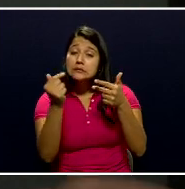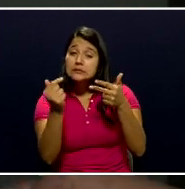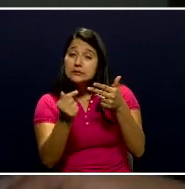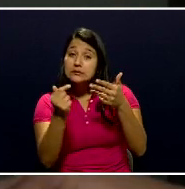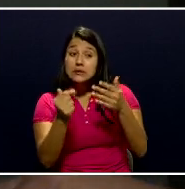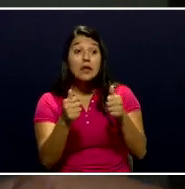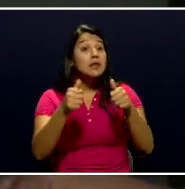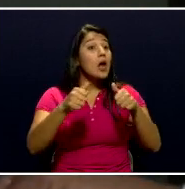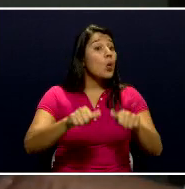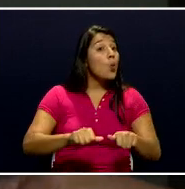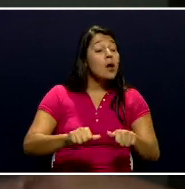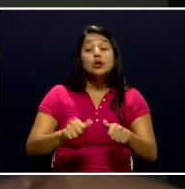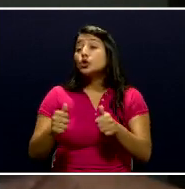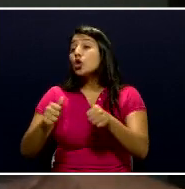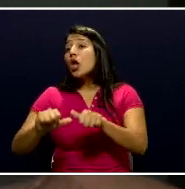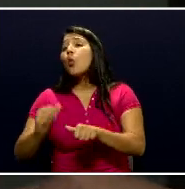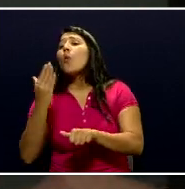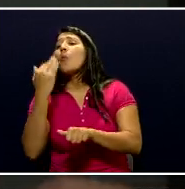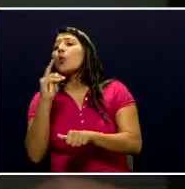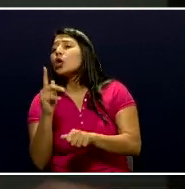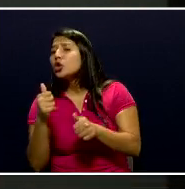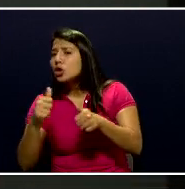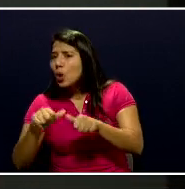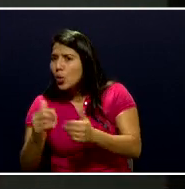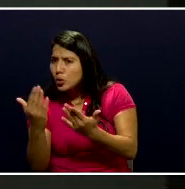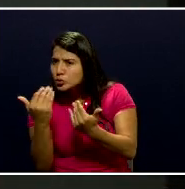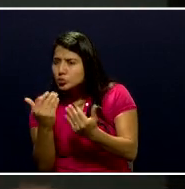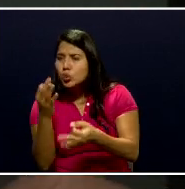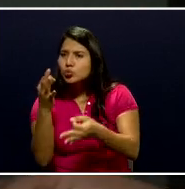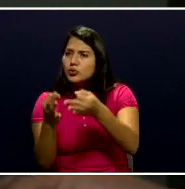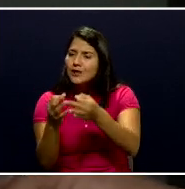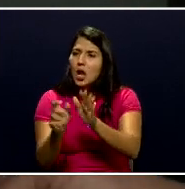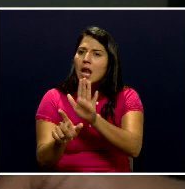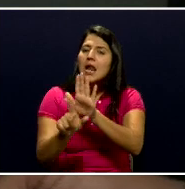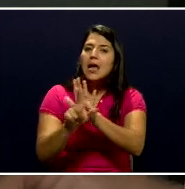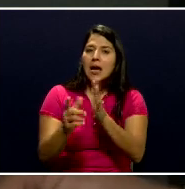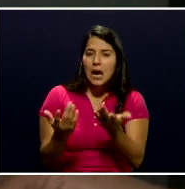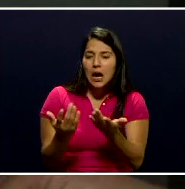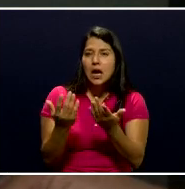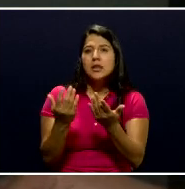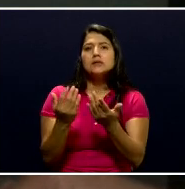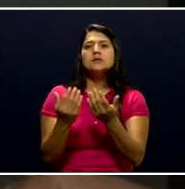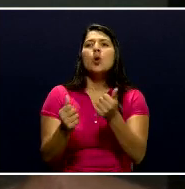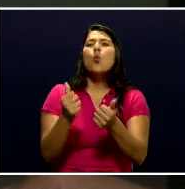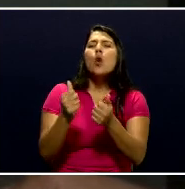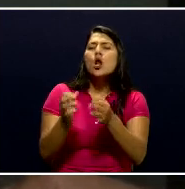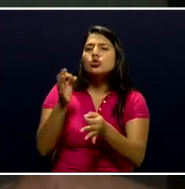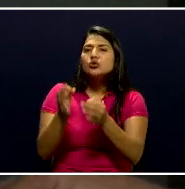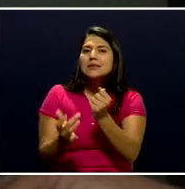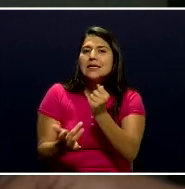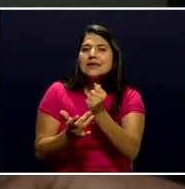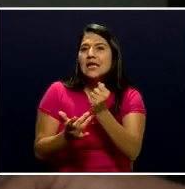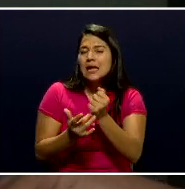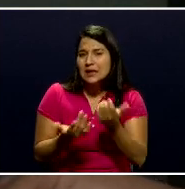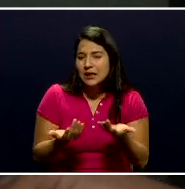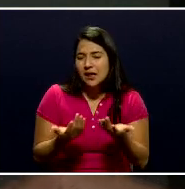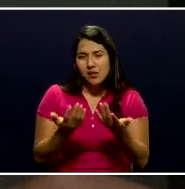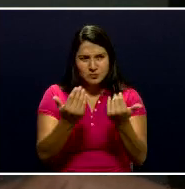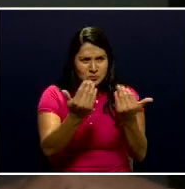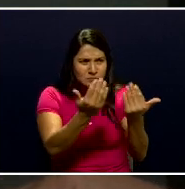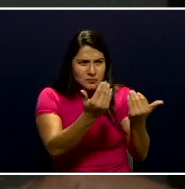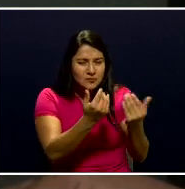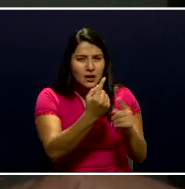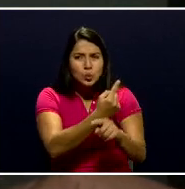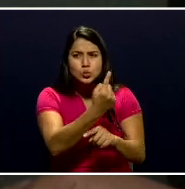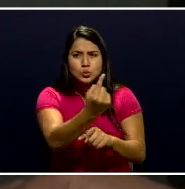estamos de acuerdo, cuál es la fundamentación legal, constitucional, técnica y cuál es la solidez en esa decisión y